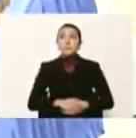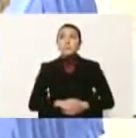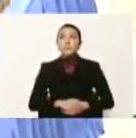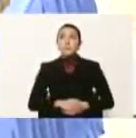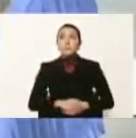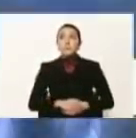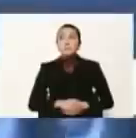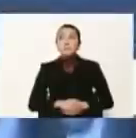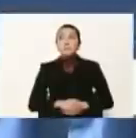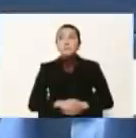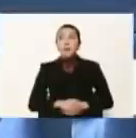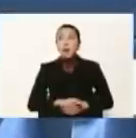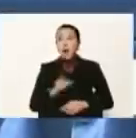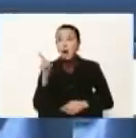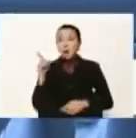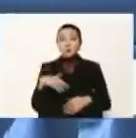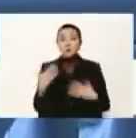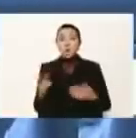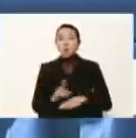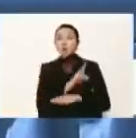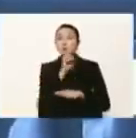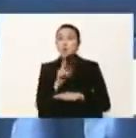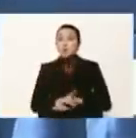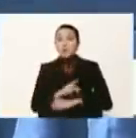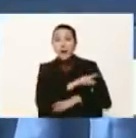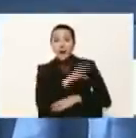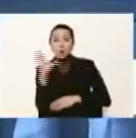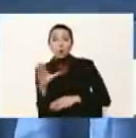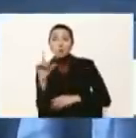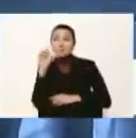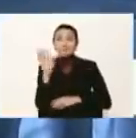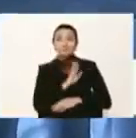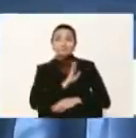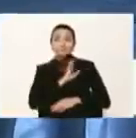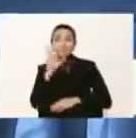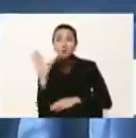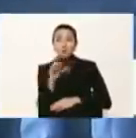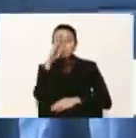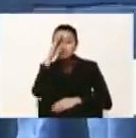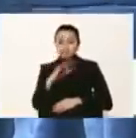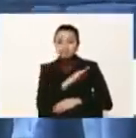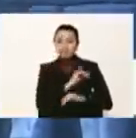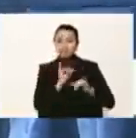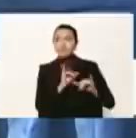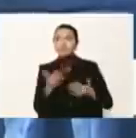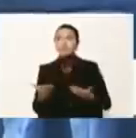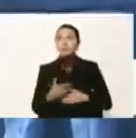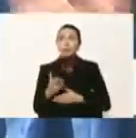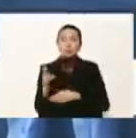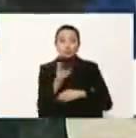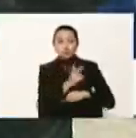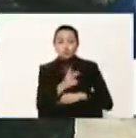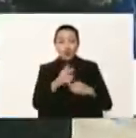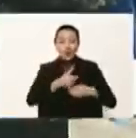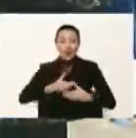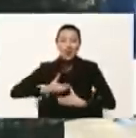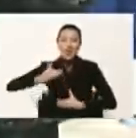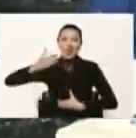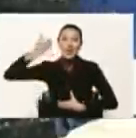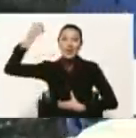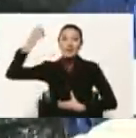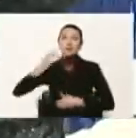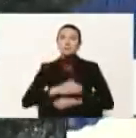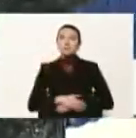estas armas son las utilizadas por la Fuerza Armada Colombiana, su ejército, y los paramilitares utilizan este tipo de armas largas. Aquí vemos